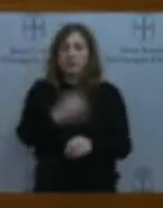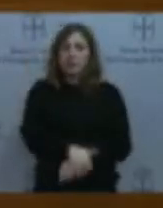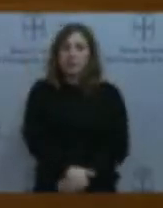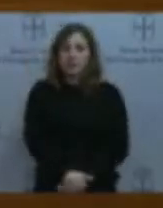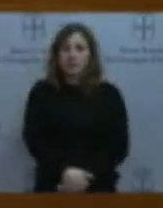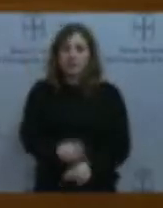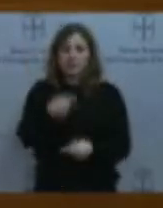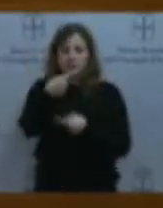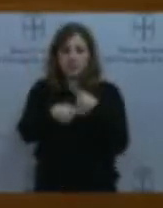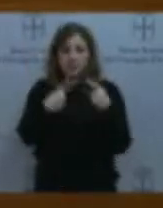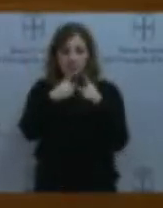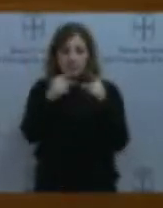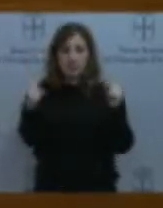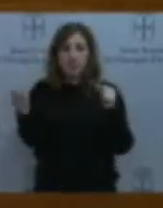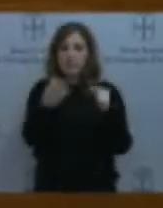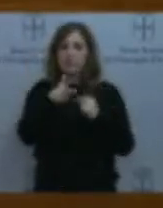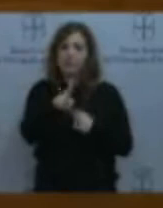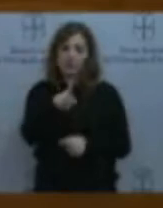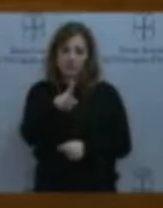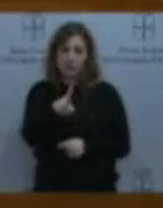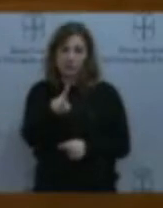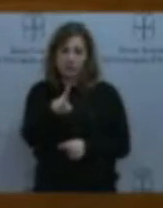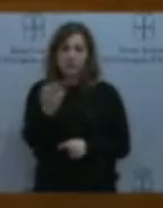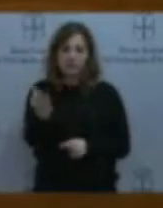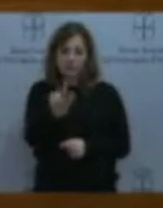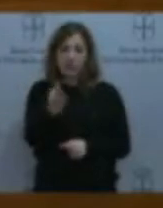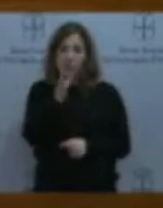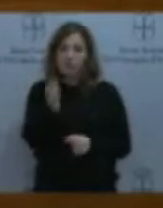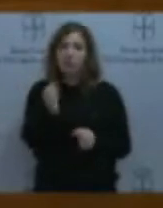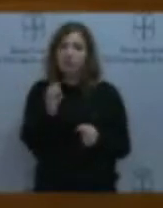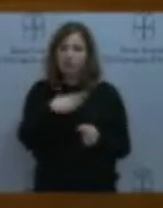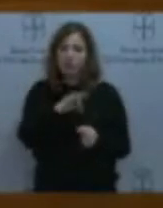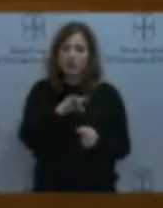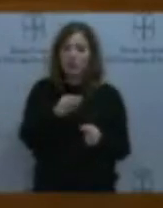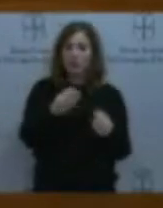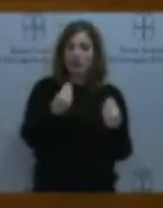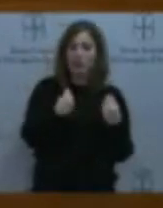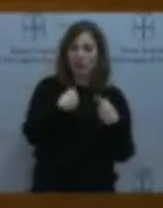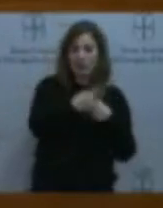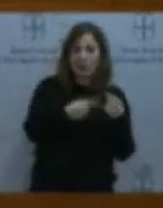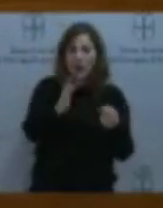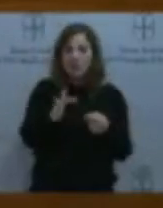las familias asturianas tienen que tener derecho a una conciliación, pero también una etapa educativa